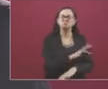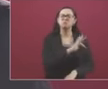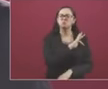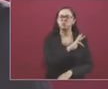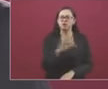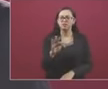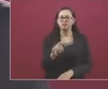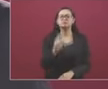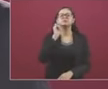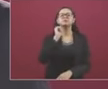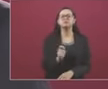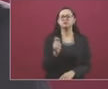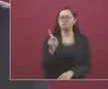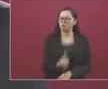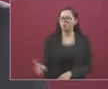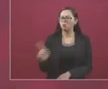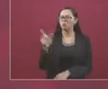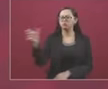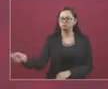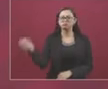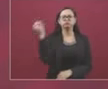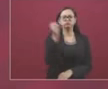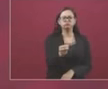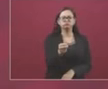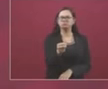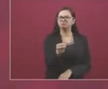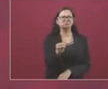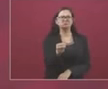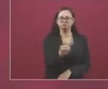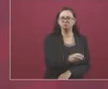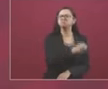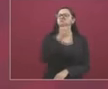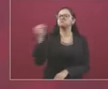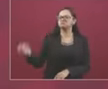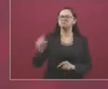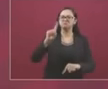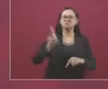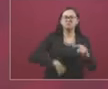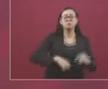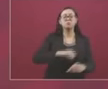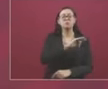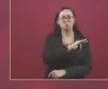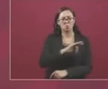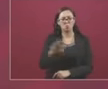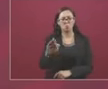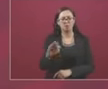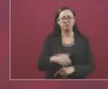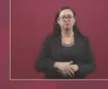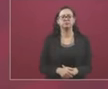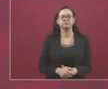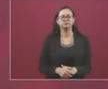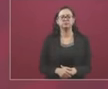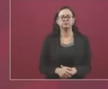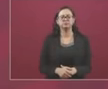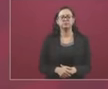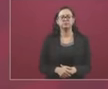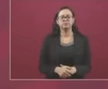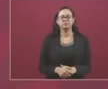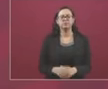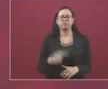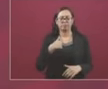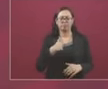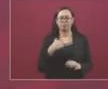y el pueblo quita para cumplir este compromiso envié al congreso